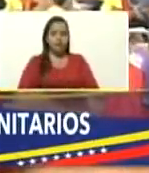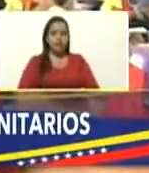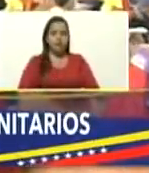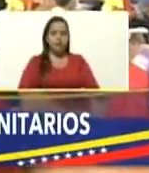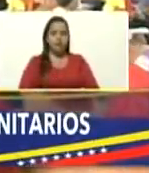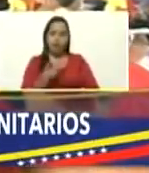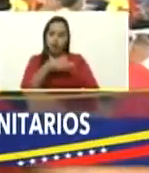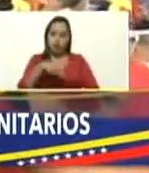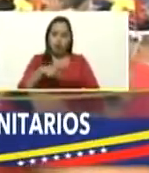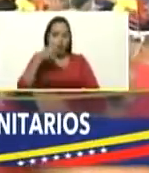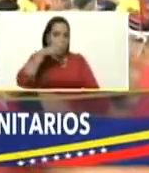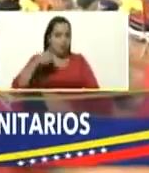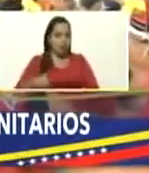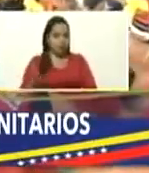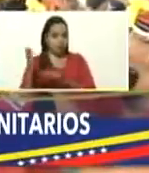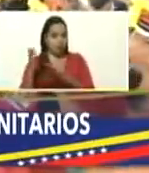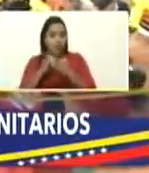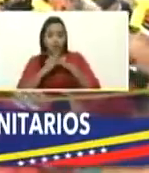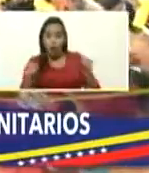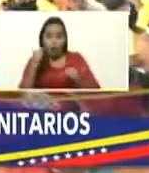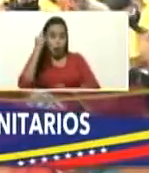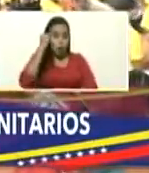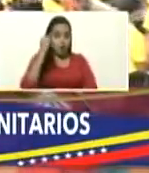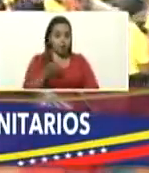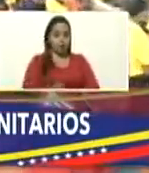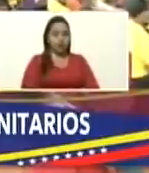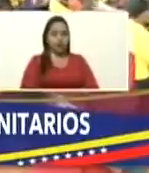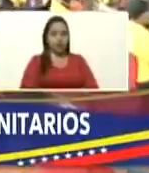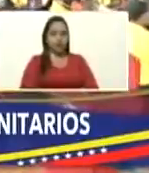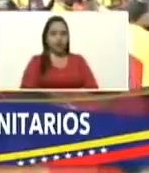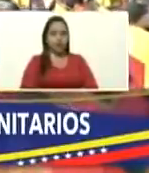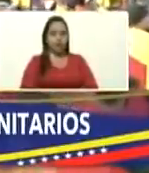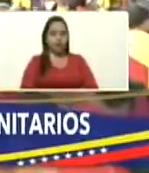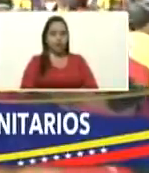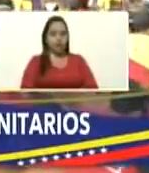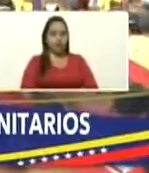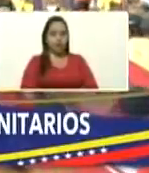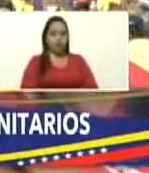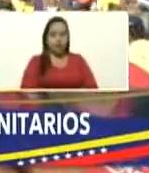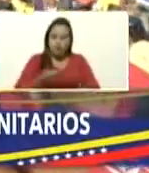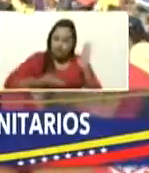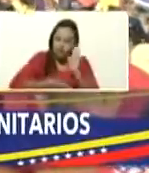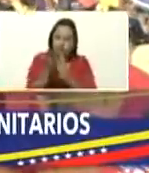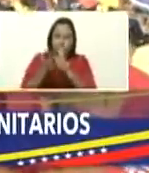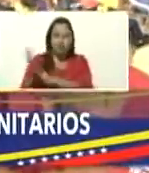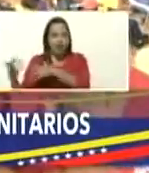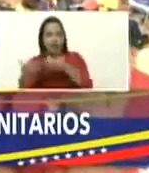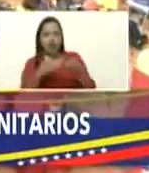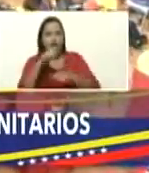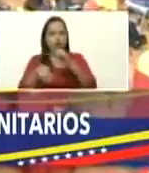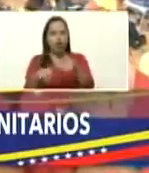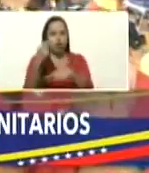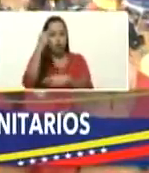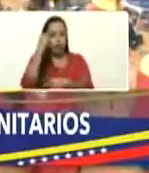de nuestro pueblo allí, todos los días, bregando, batallando. Todos los días.